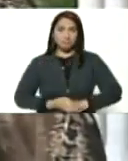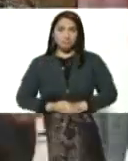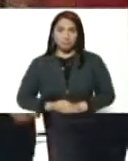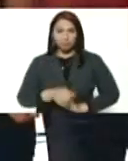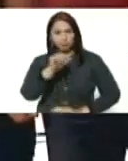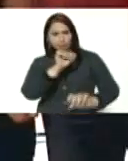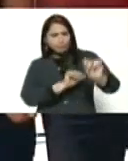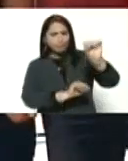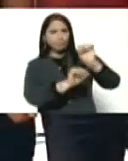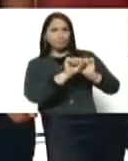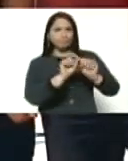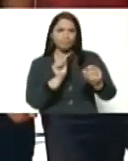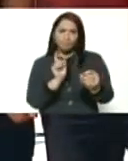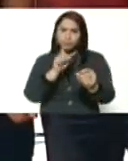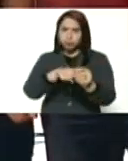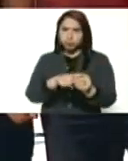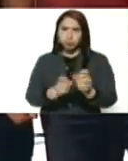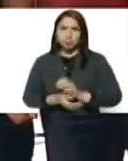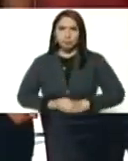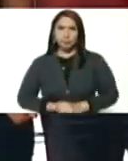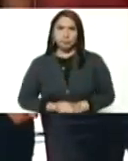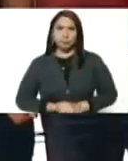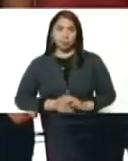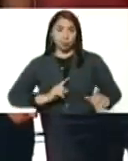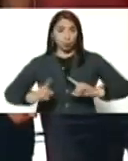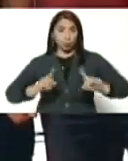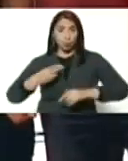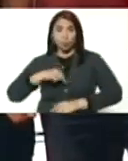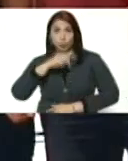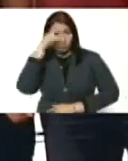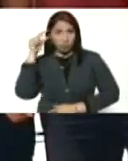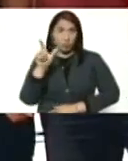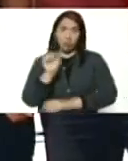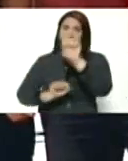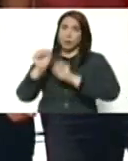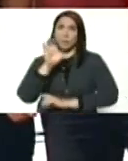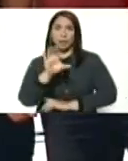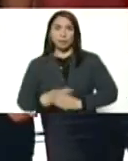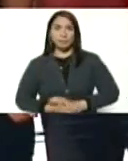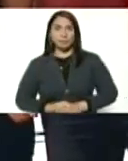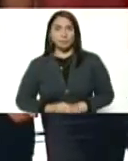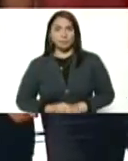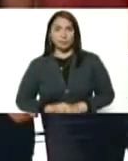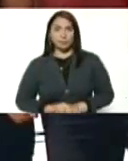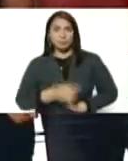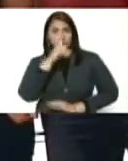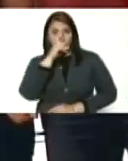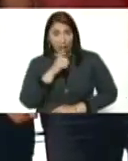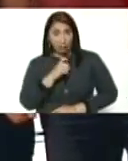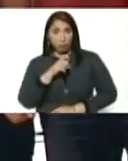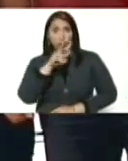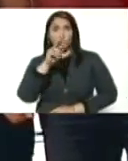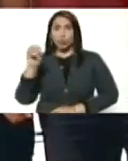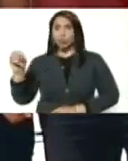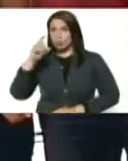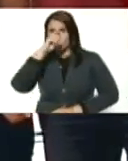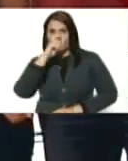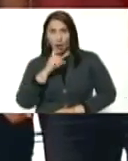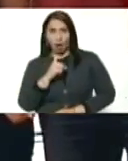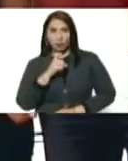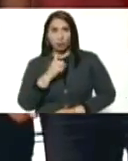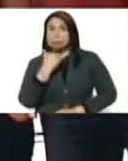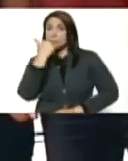defensa, la incorporación activa de nuestro partido a la defensa de la patria en este año bicentenario de